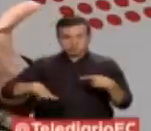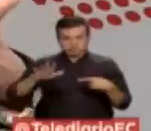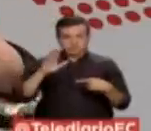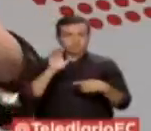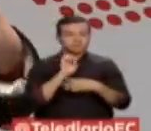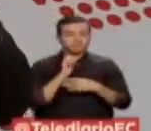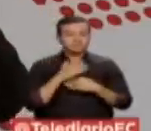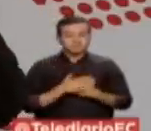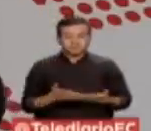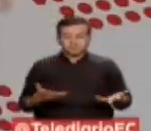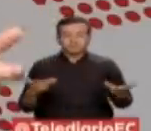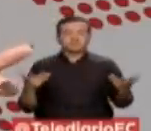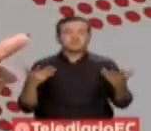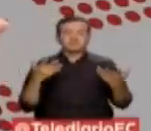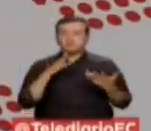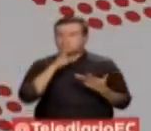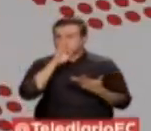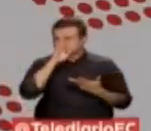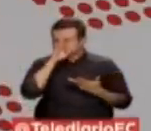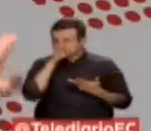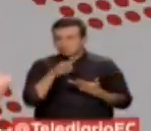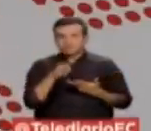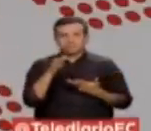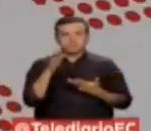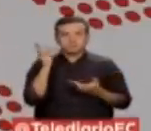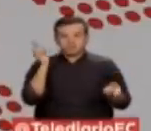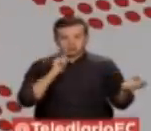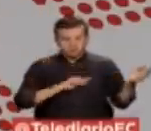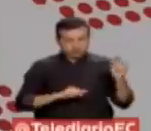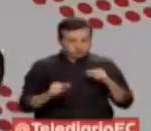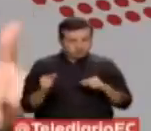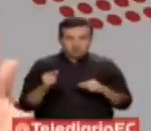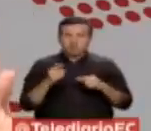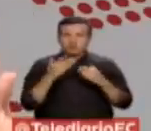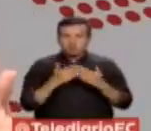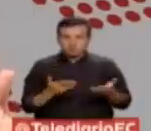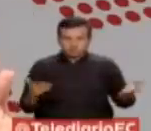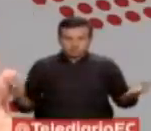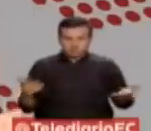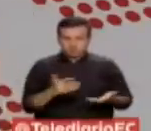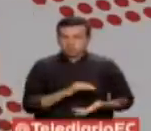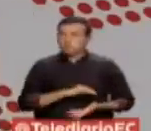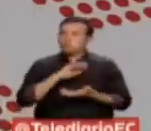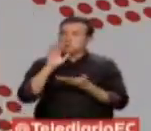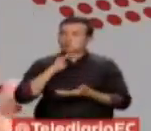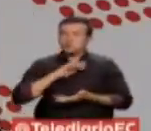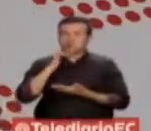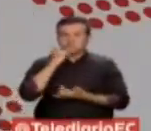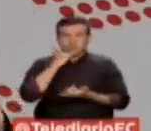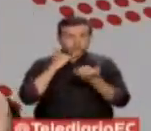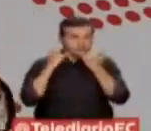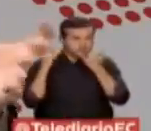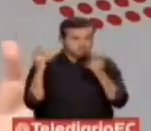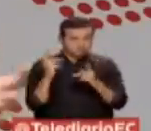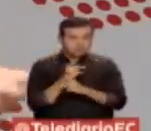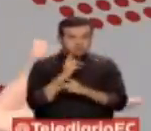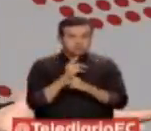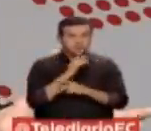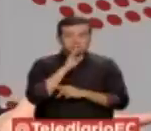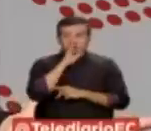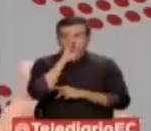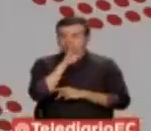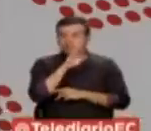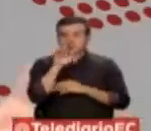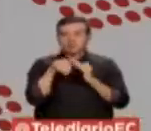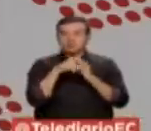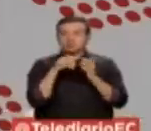tenemos es una demanda permanente de precursores de abastecimiento para este tipo de operación ilegal Así que eso pone